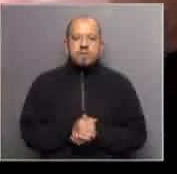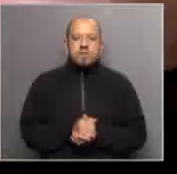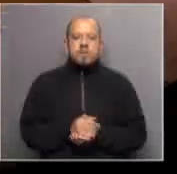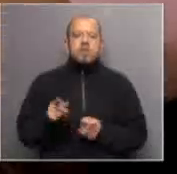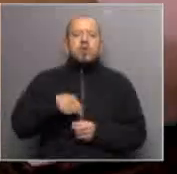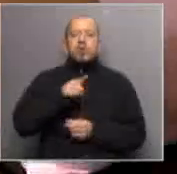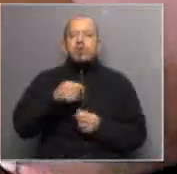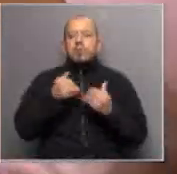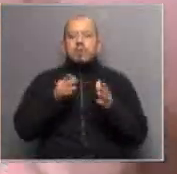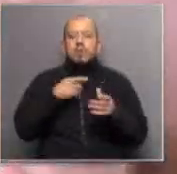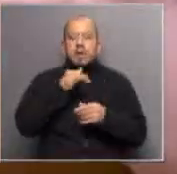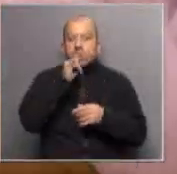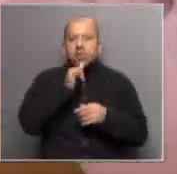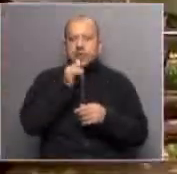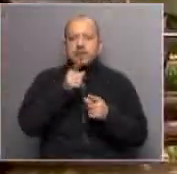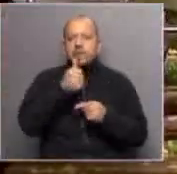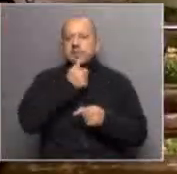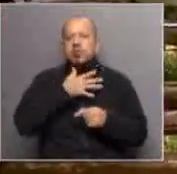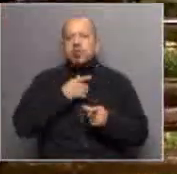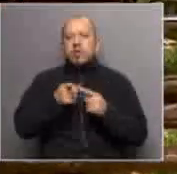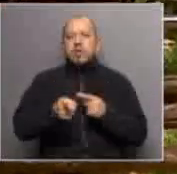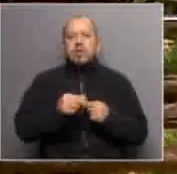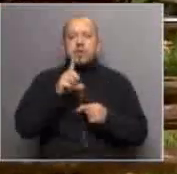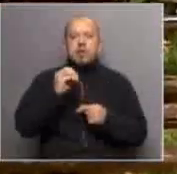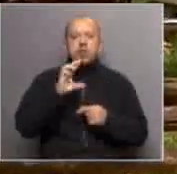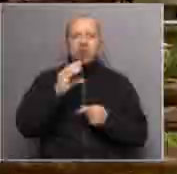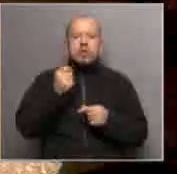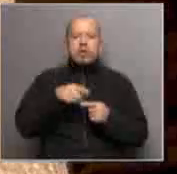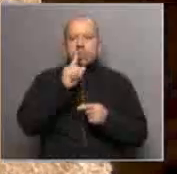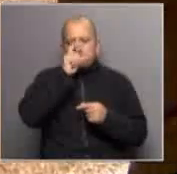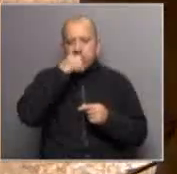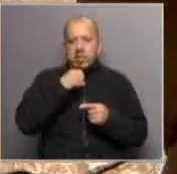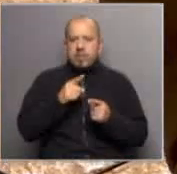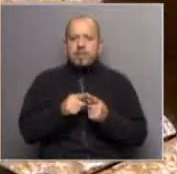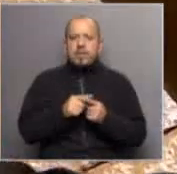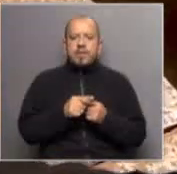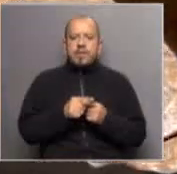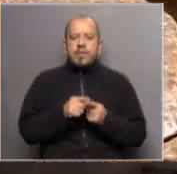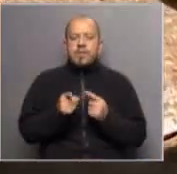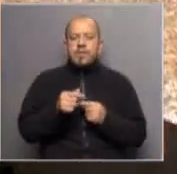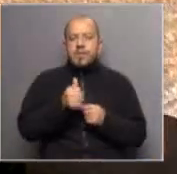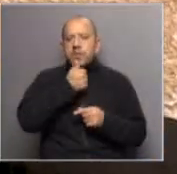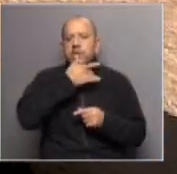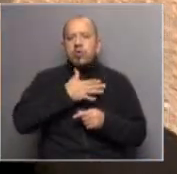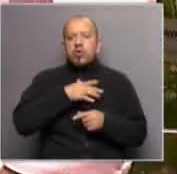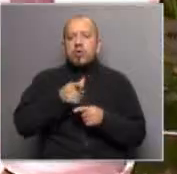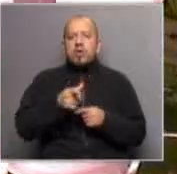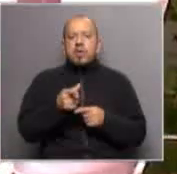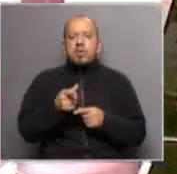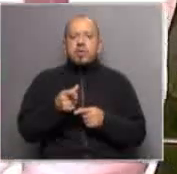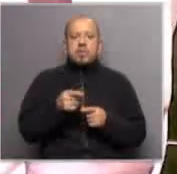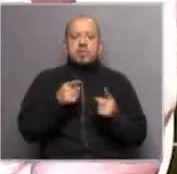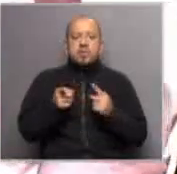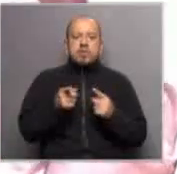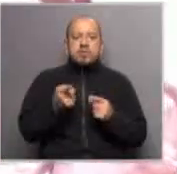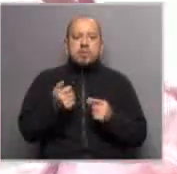¿Por dónde empezarías a contar esa historia, la historia de Lorca en Montevideo? Bueno, es una historia que trataré de resumir, que va a